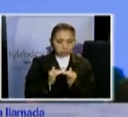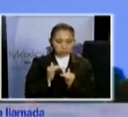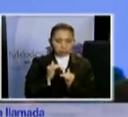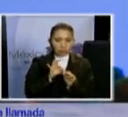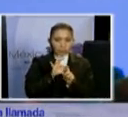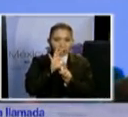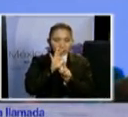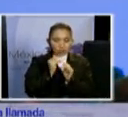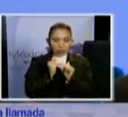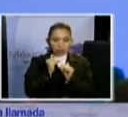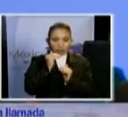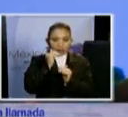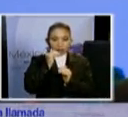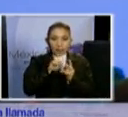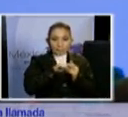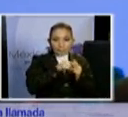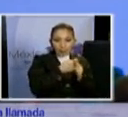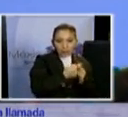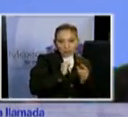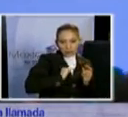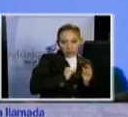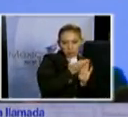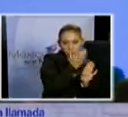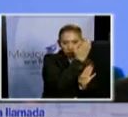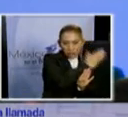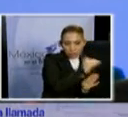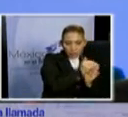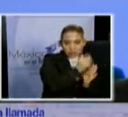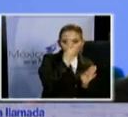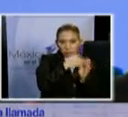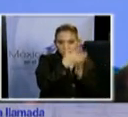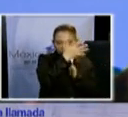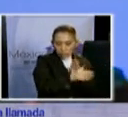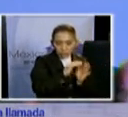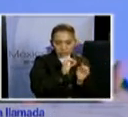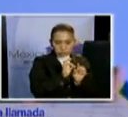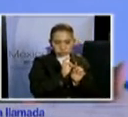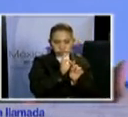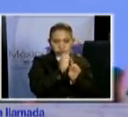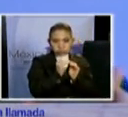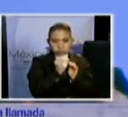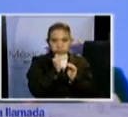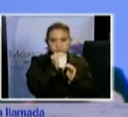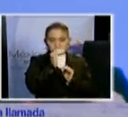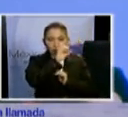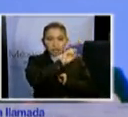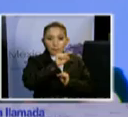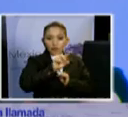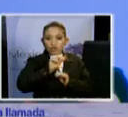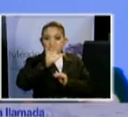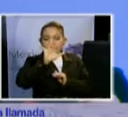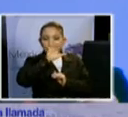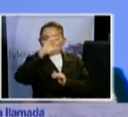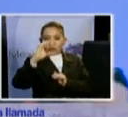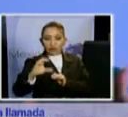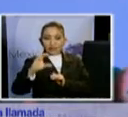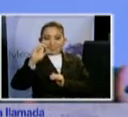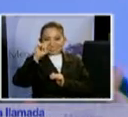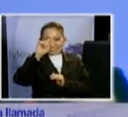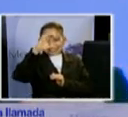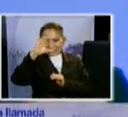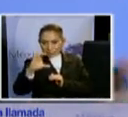en la temperatura promedio desde el inicio del siglo pasado y después de 2010, el aumento promedio ha sido 0.85 grados